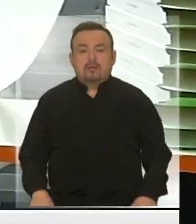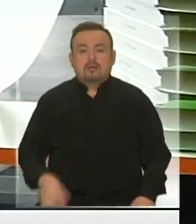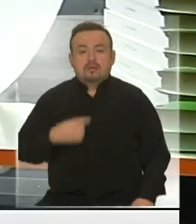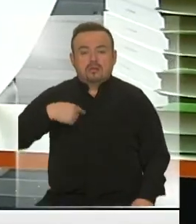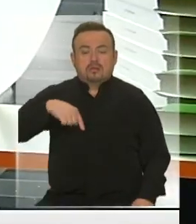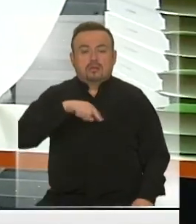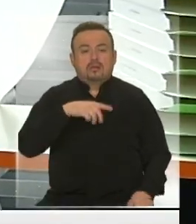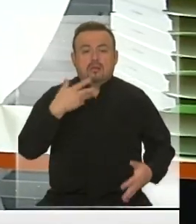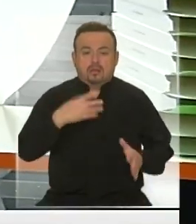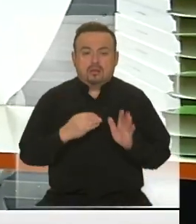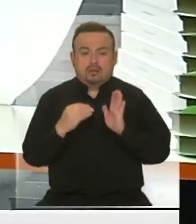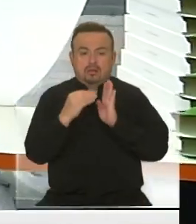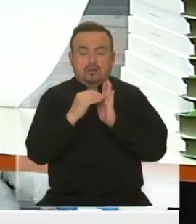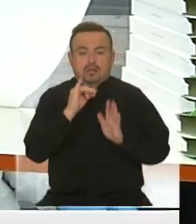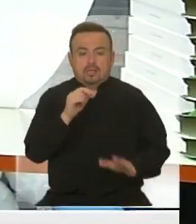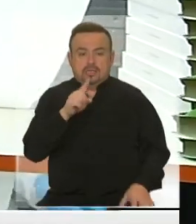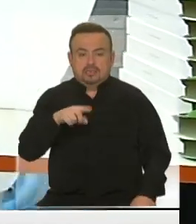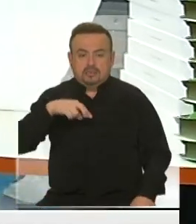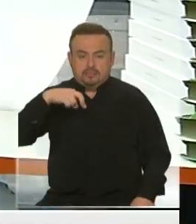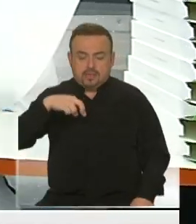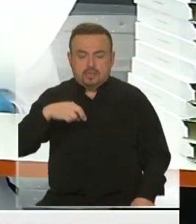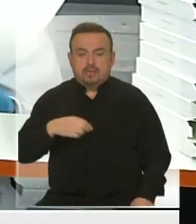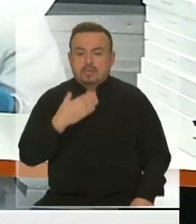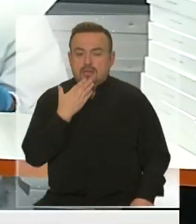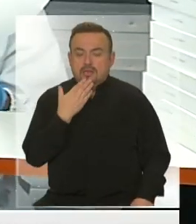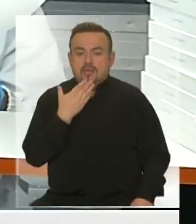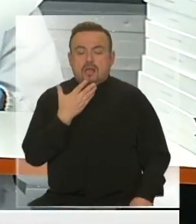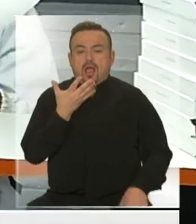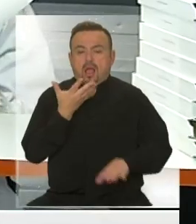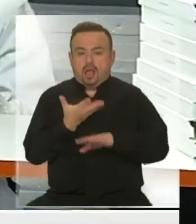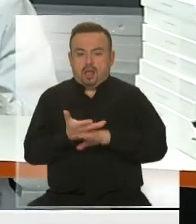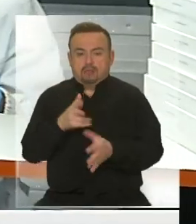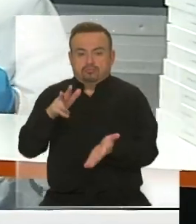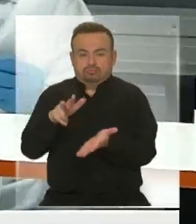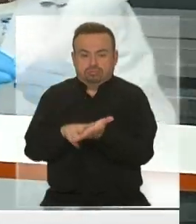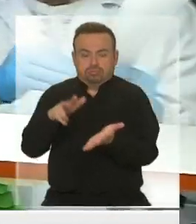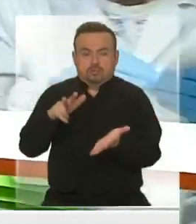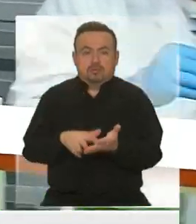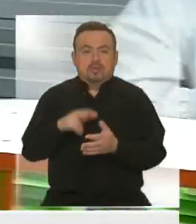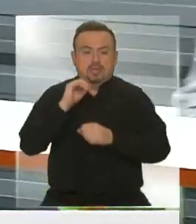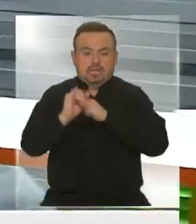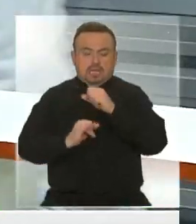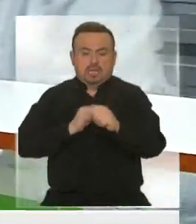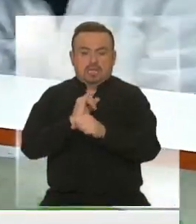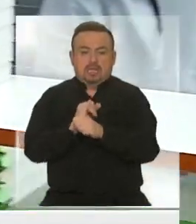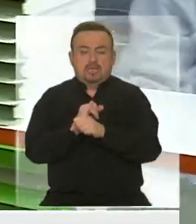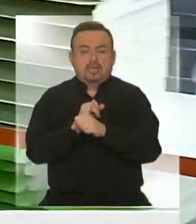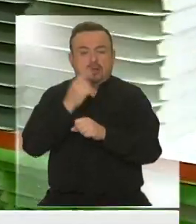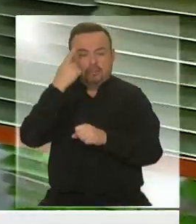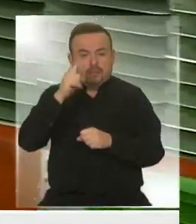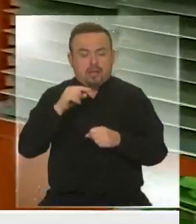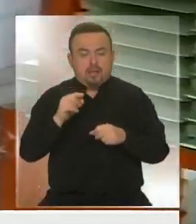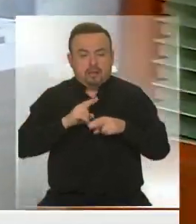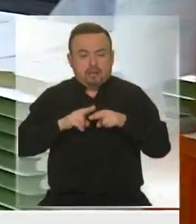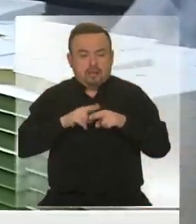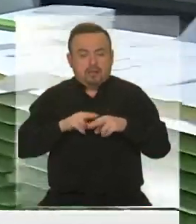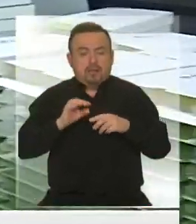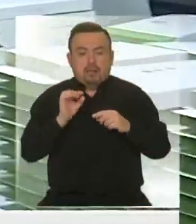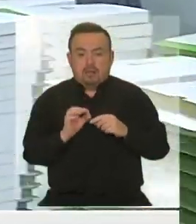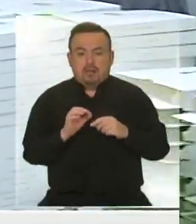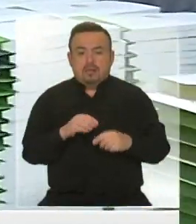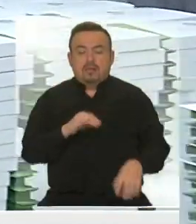Nosotros estamos registrados ante el ISP. También contamos con la certificación internacional para dispositivos médicos,